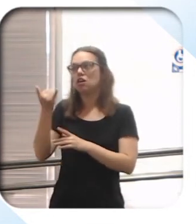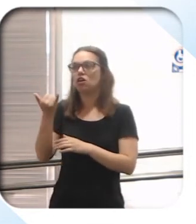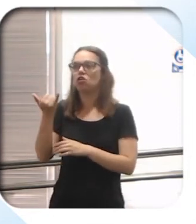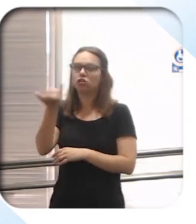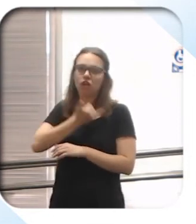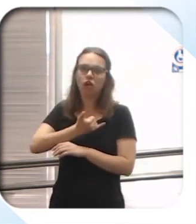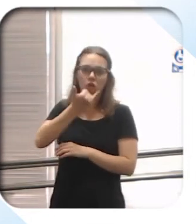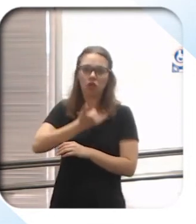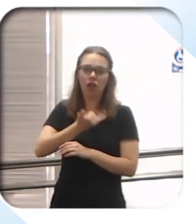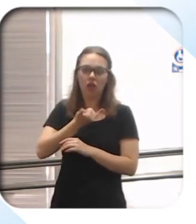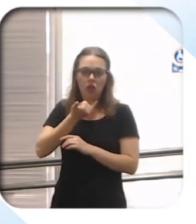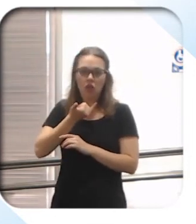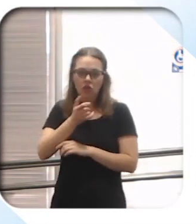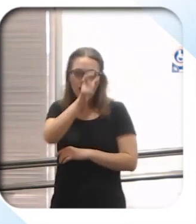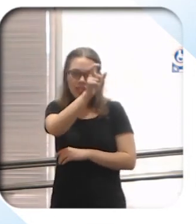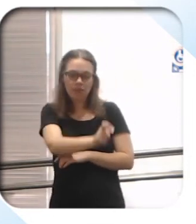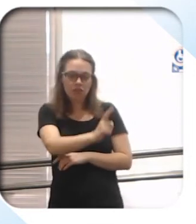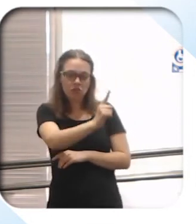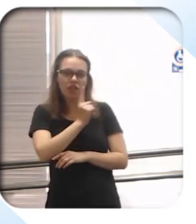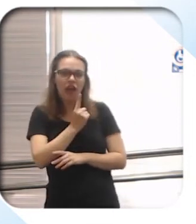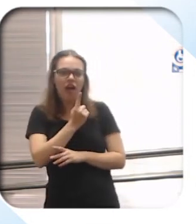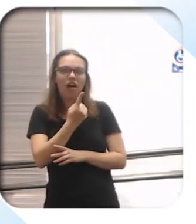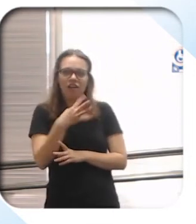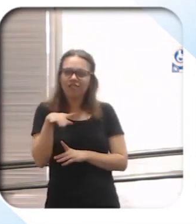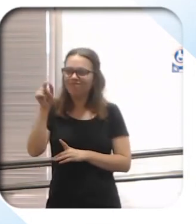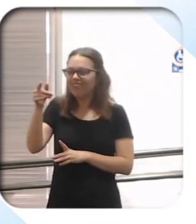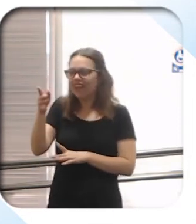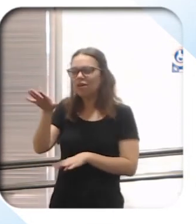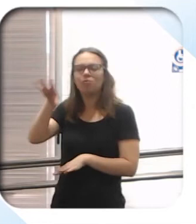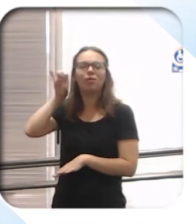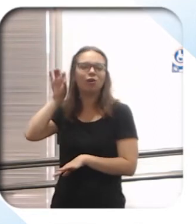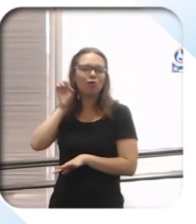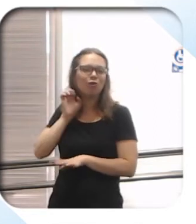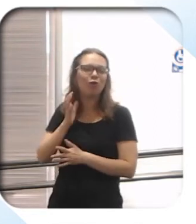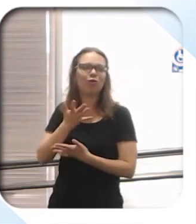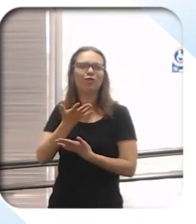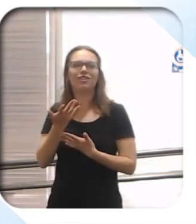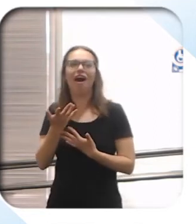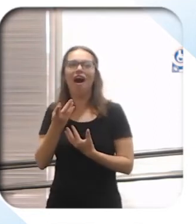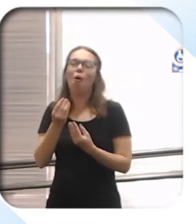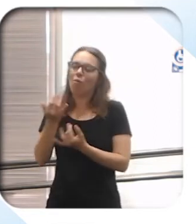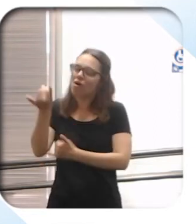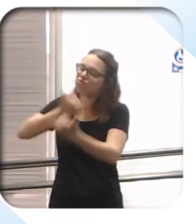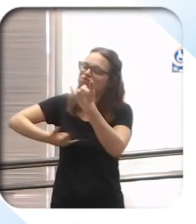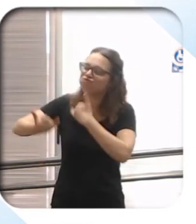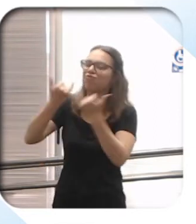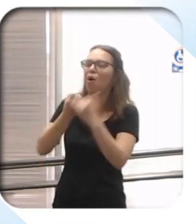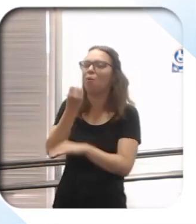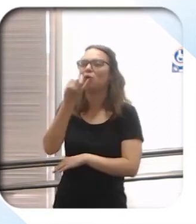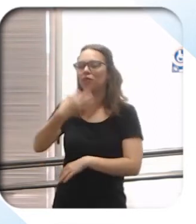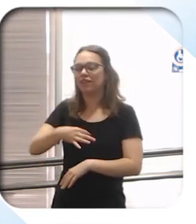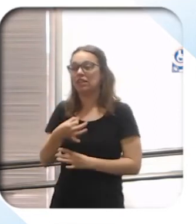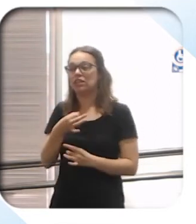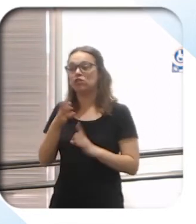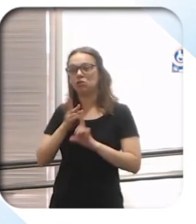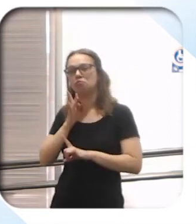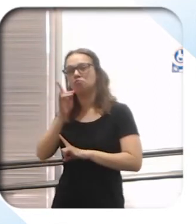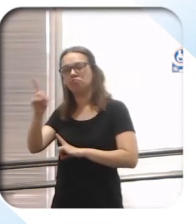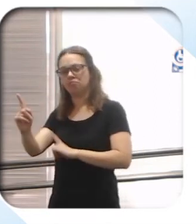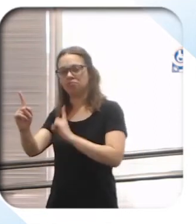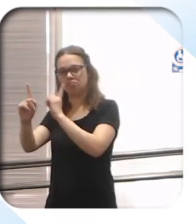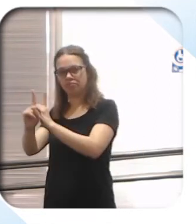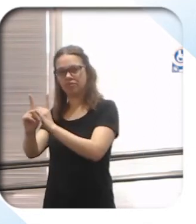contado los pacientes que se han sentido escuchados, que se han sentido informados por él. Entonces fui a hablar con él para que me dé